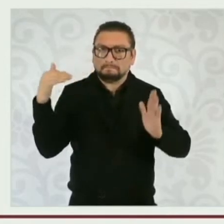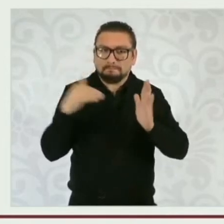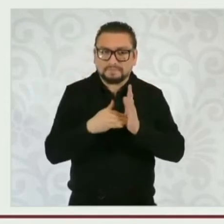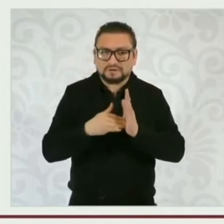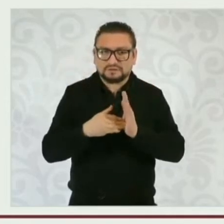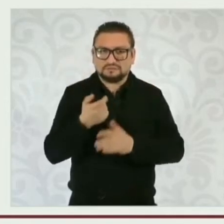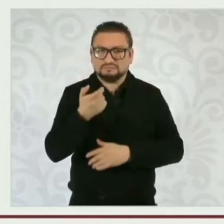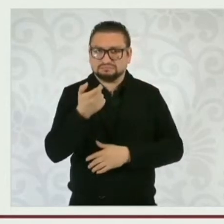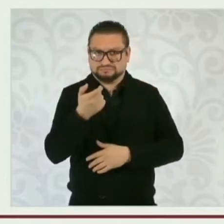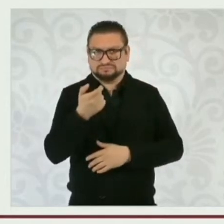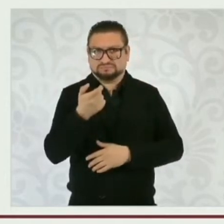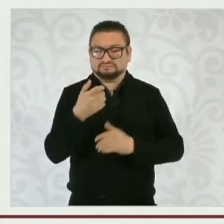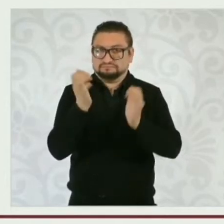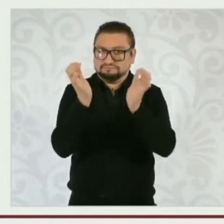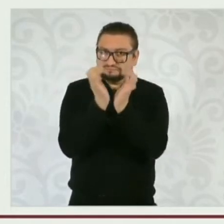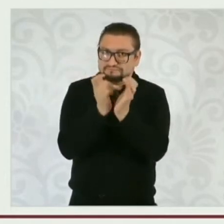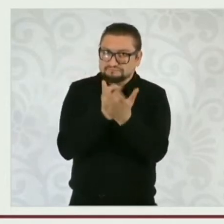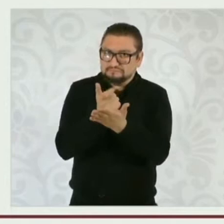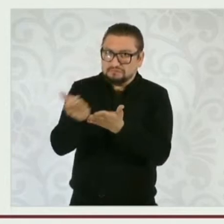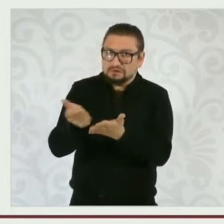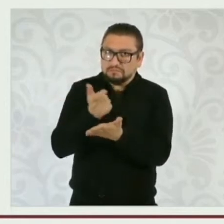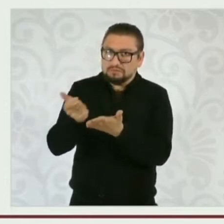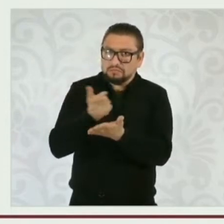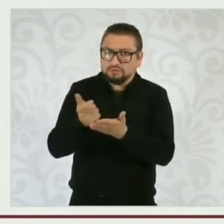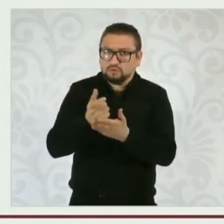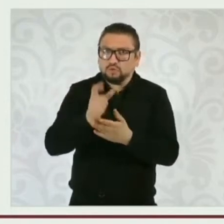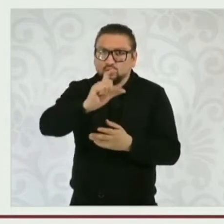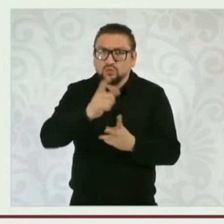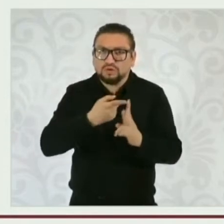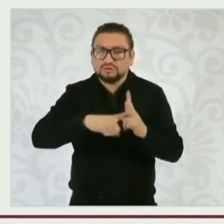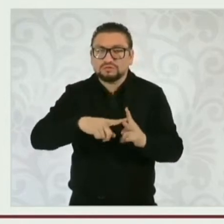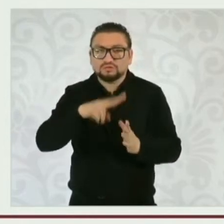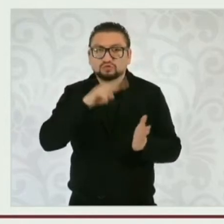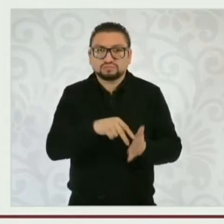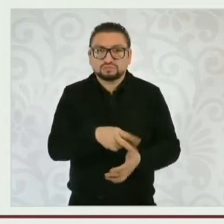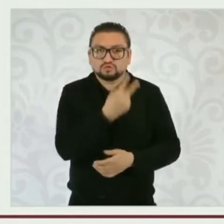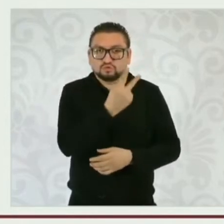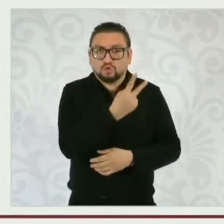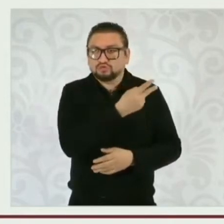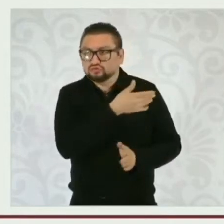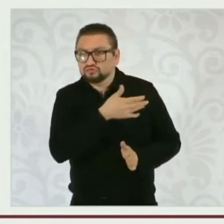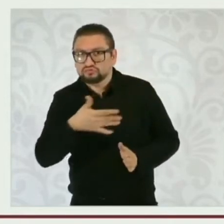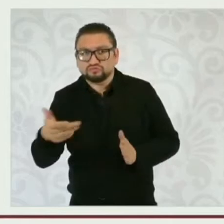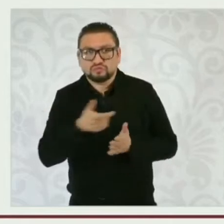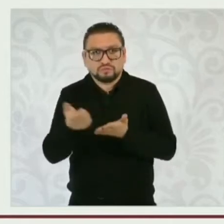pesos que el ISSSTE paga desde el año 2002.